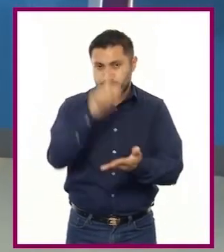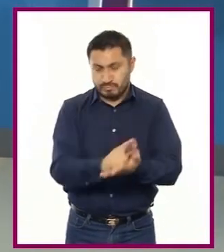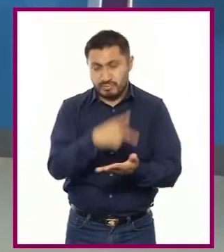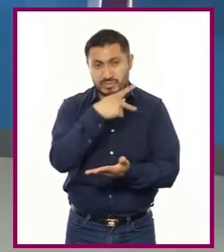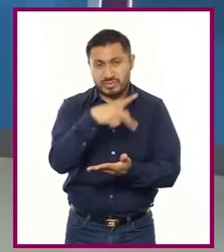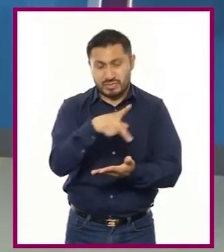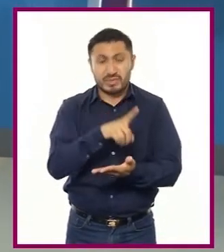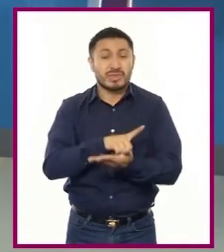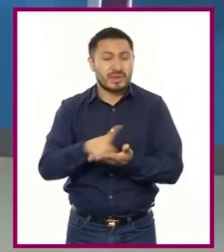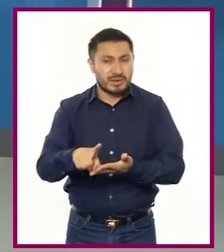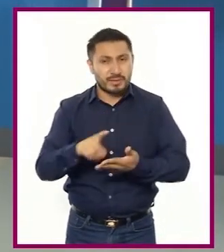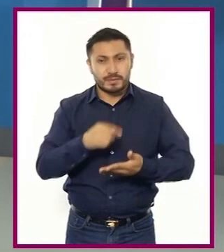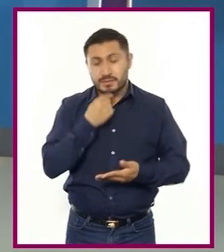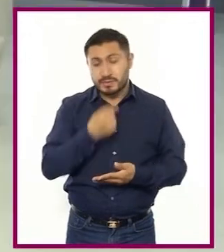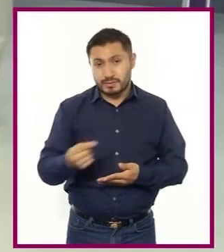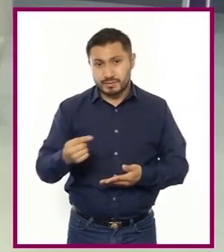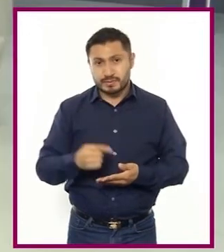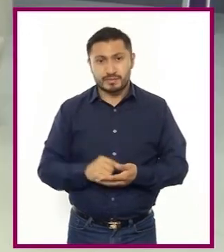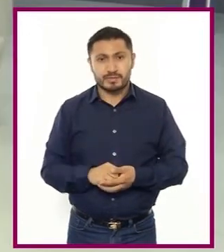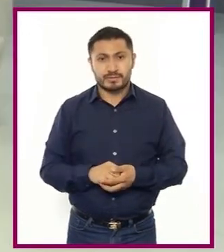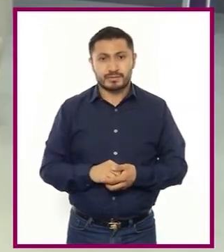sus disposiciones.